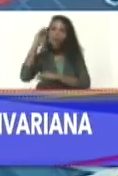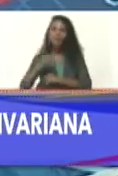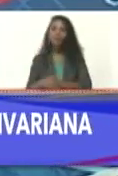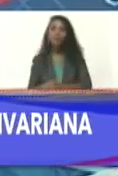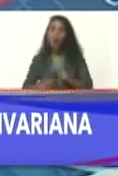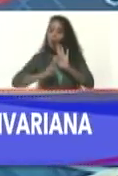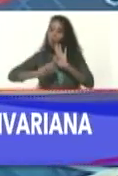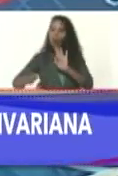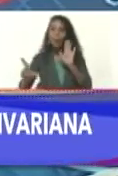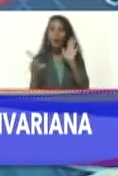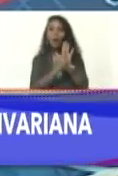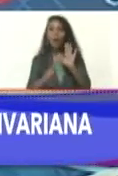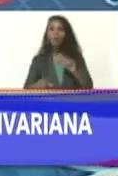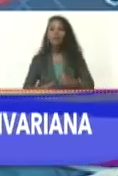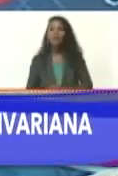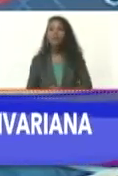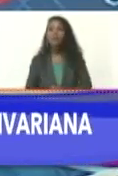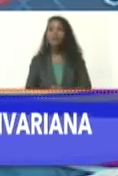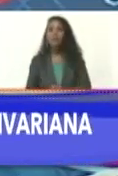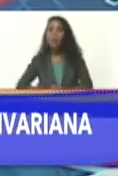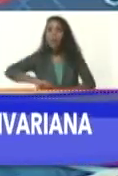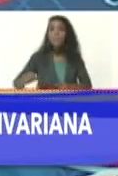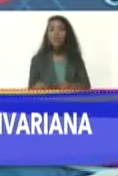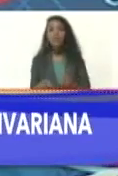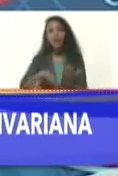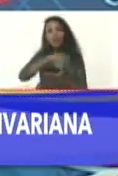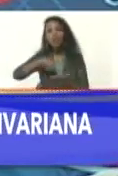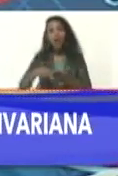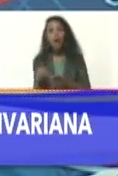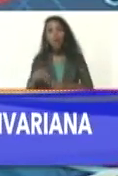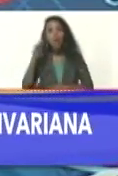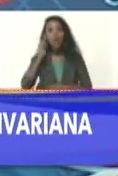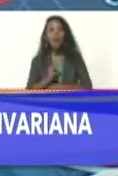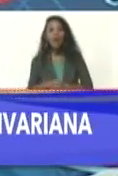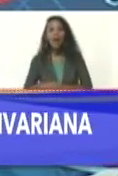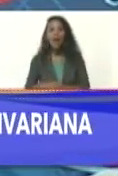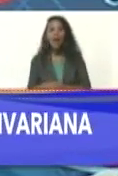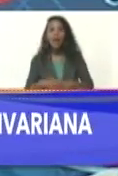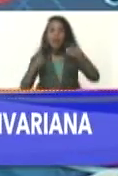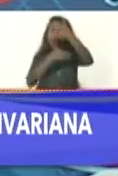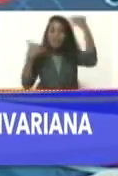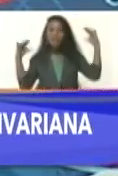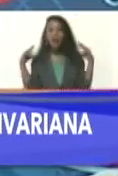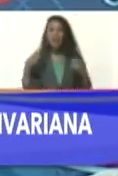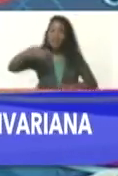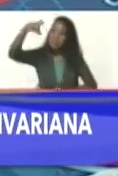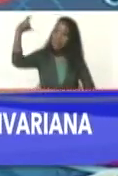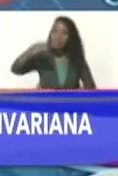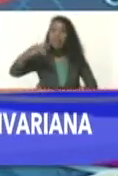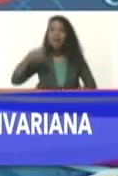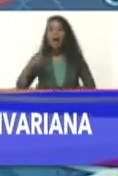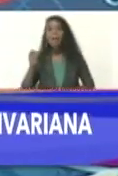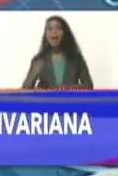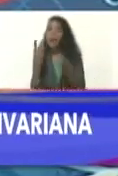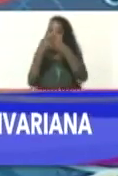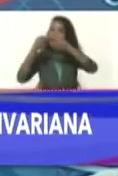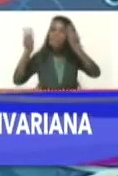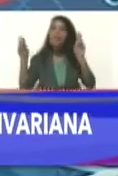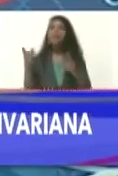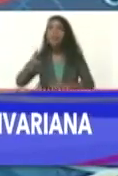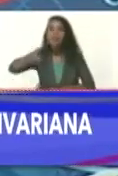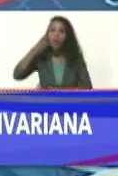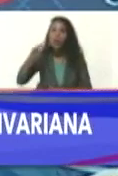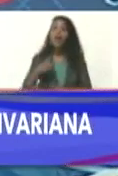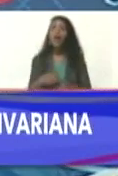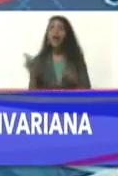cumple la ley. Pero la Policía Nacional Bolivariana y el FAE son una necesidad para la paz, la seguridad